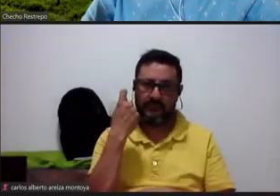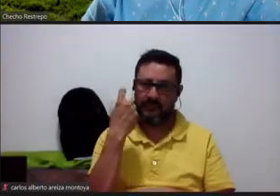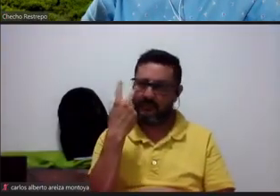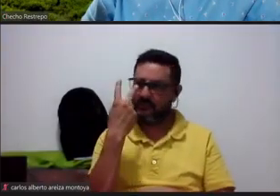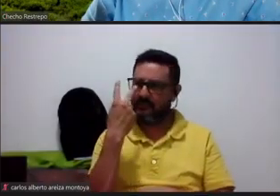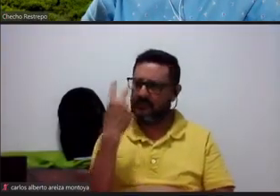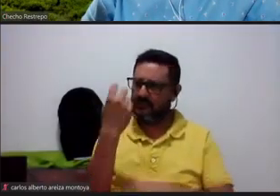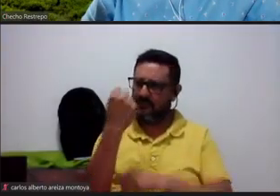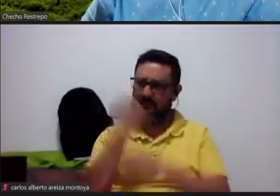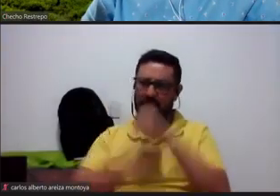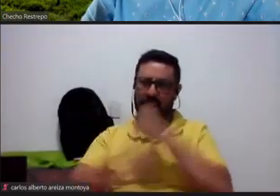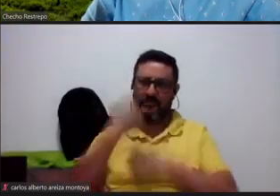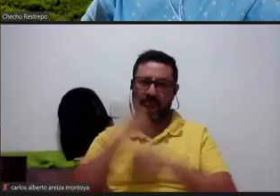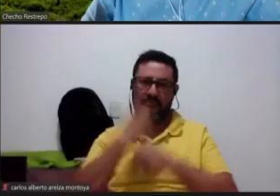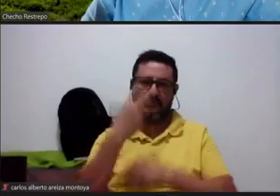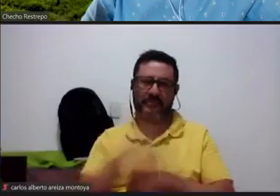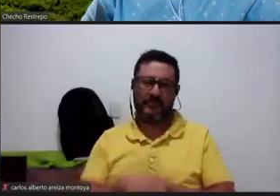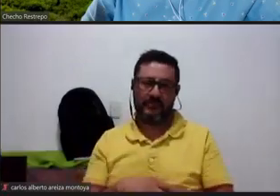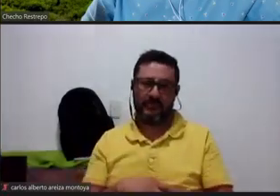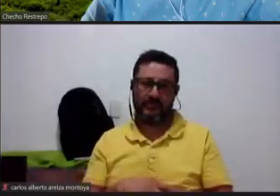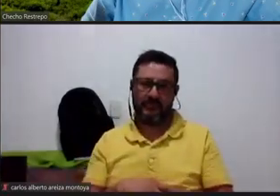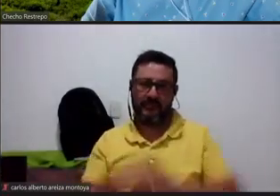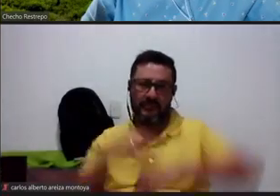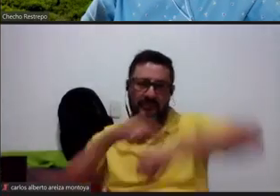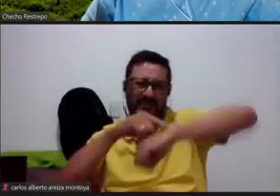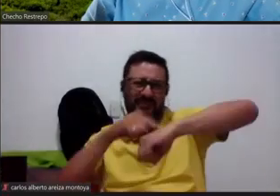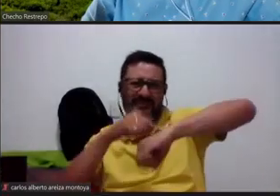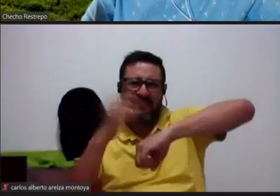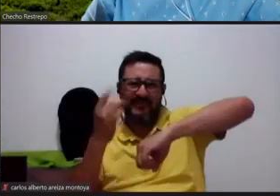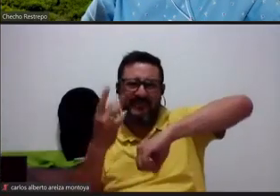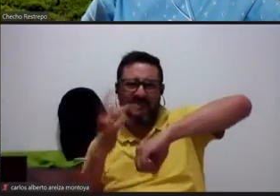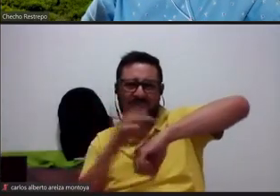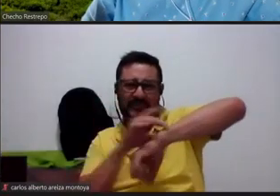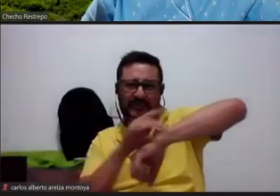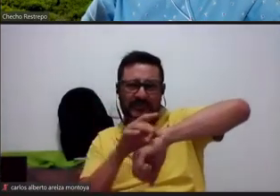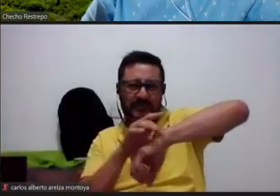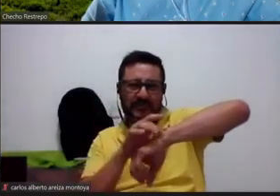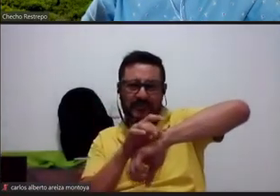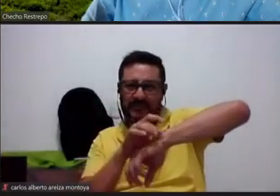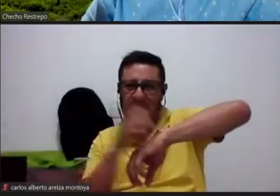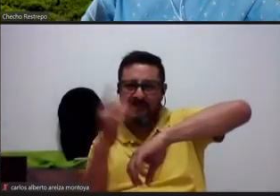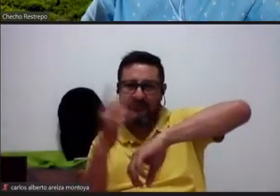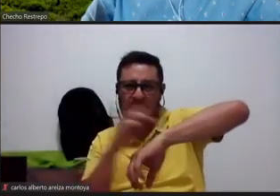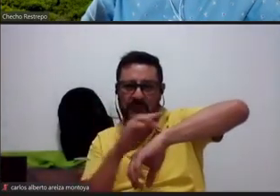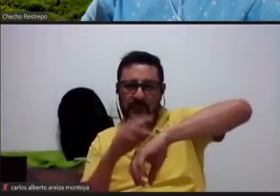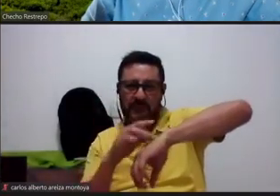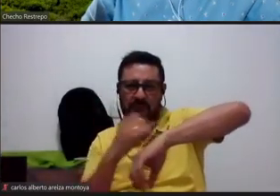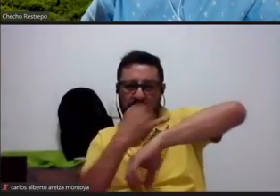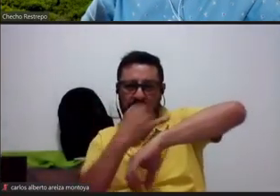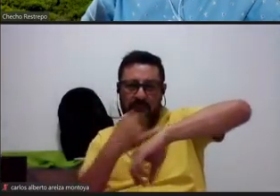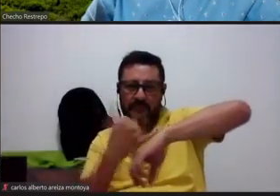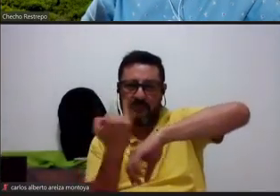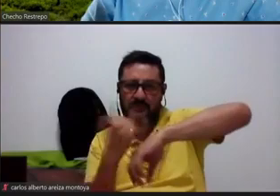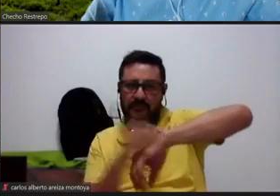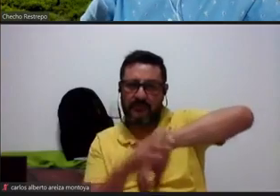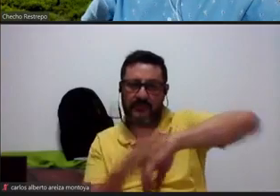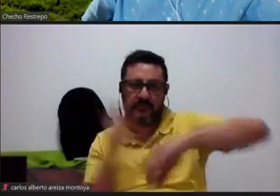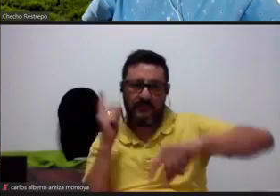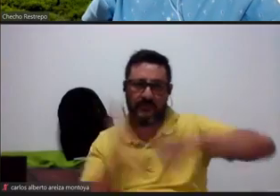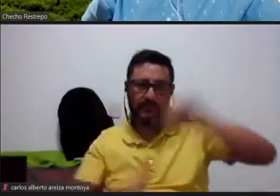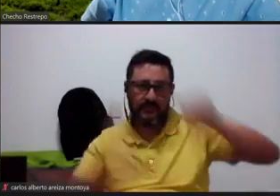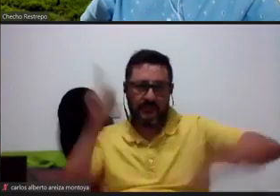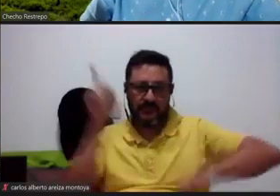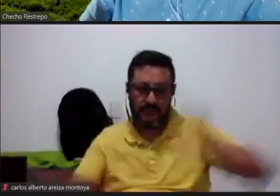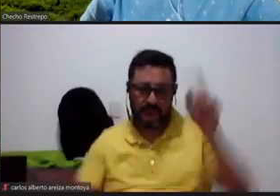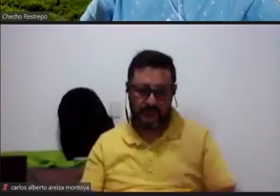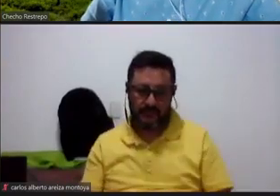que tenía una tendinitis en la muñeca que no me podía ni parar de manos. Entonces fue en un Grand Prix y dije como no puedo. O sea, yo tengo